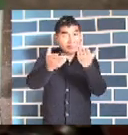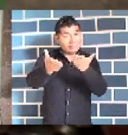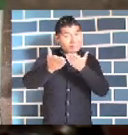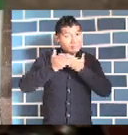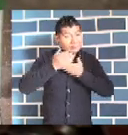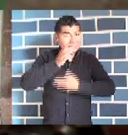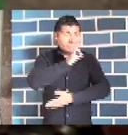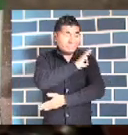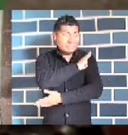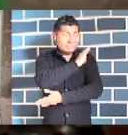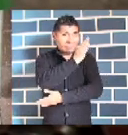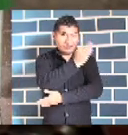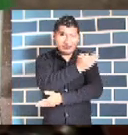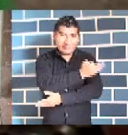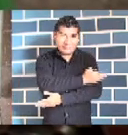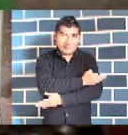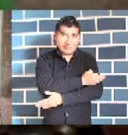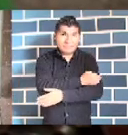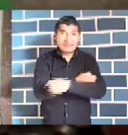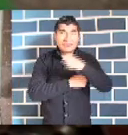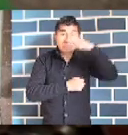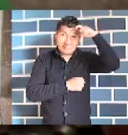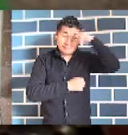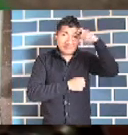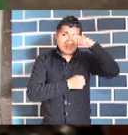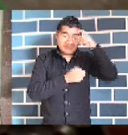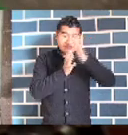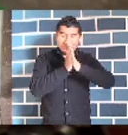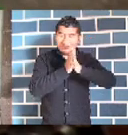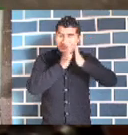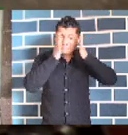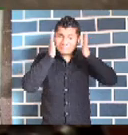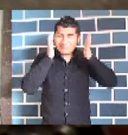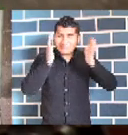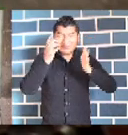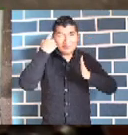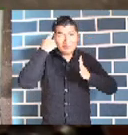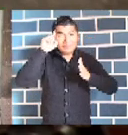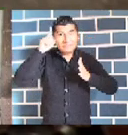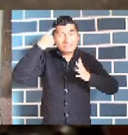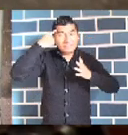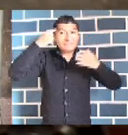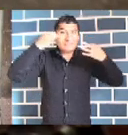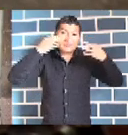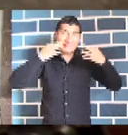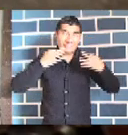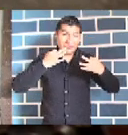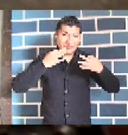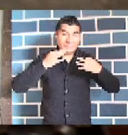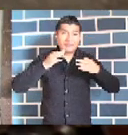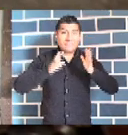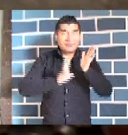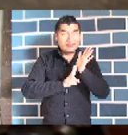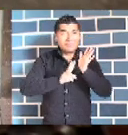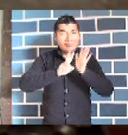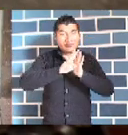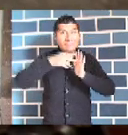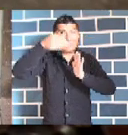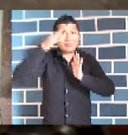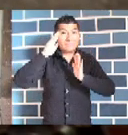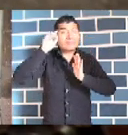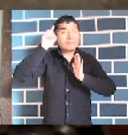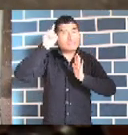fuerza y la sabiduría suficiente para decidir de acuerdo a la voluntad de dios